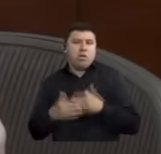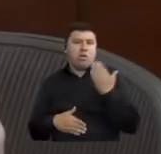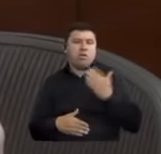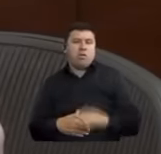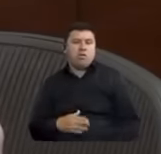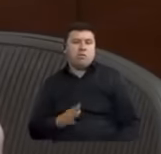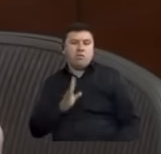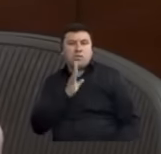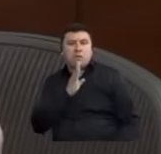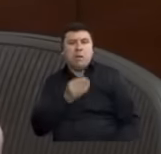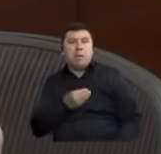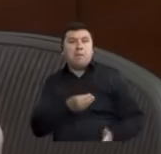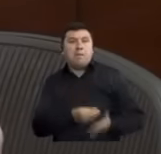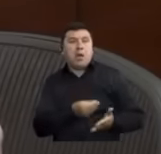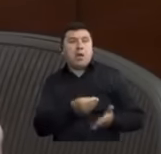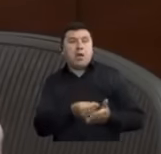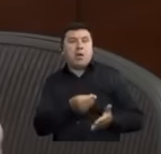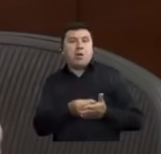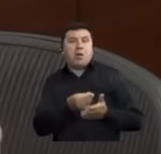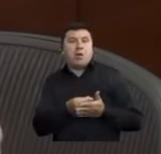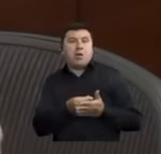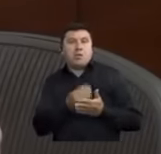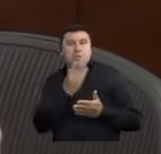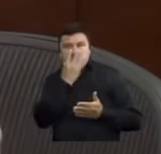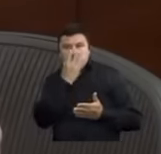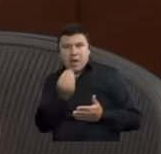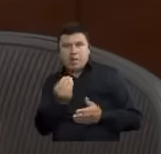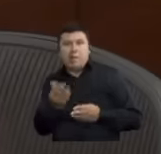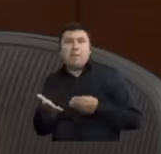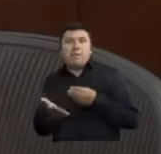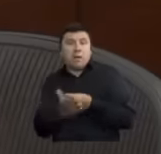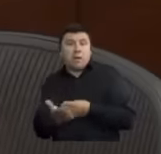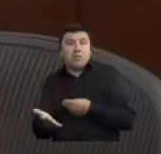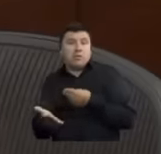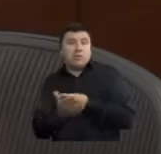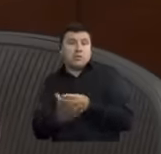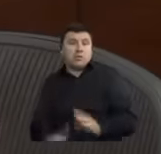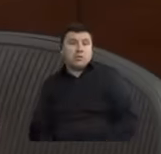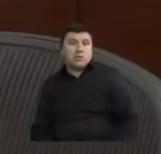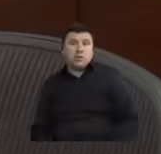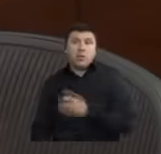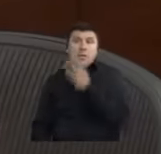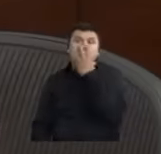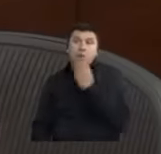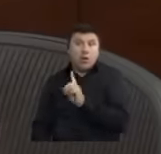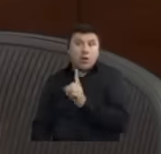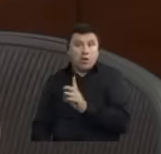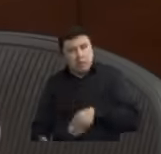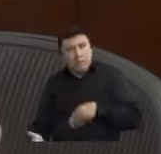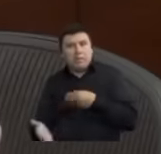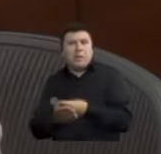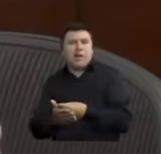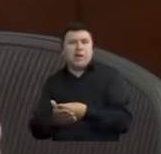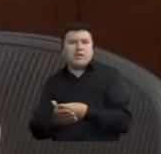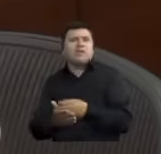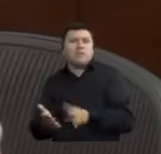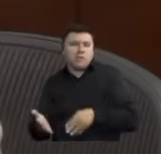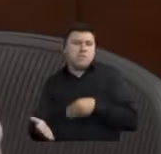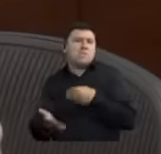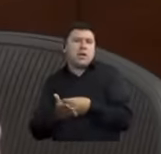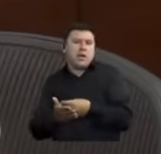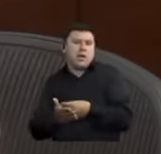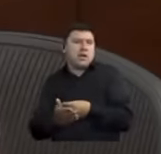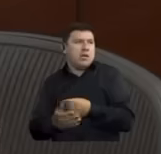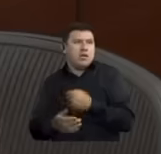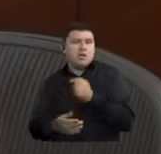los primeros pagos a los bandidos. Pagar para que no sean bandidos. Van a pagar para que el